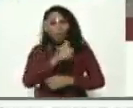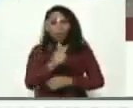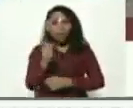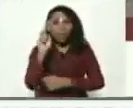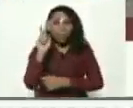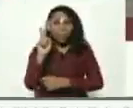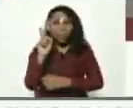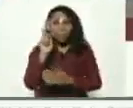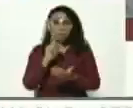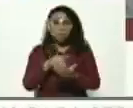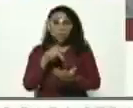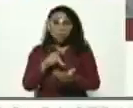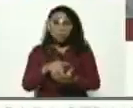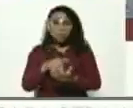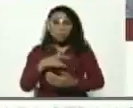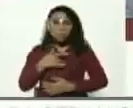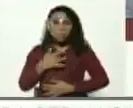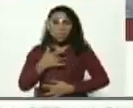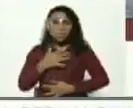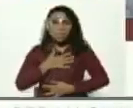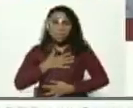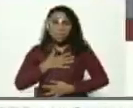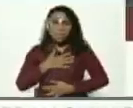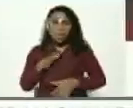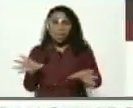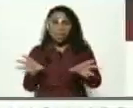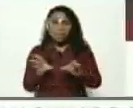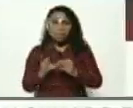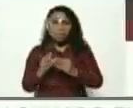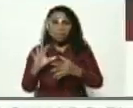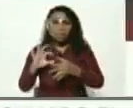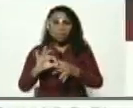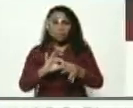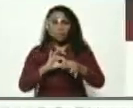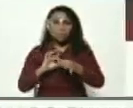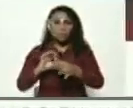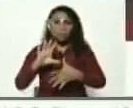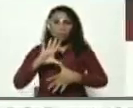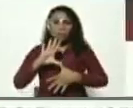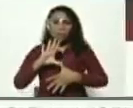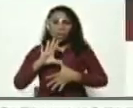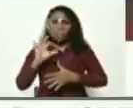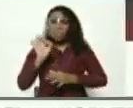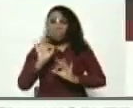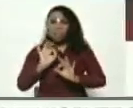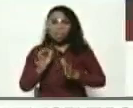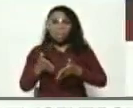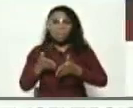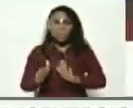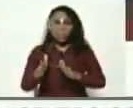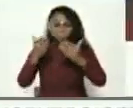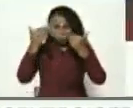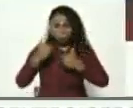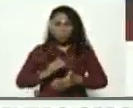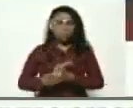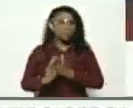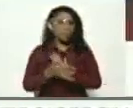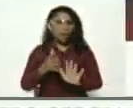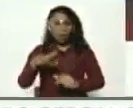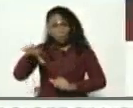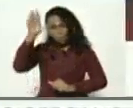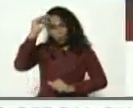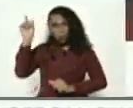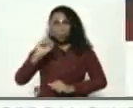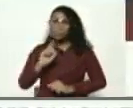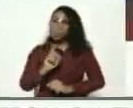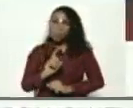sus miembros se siente en comunión americana. Nadie nace siendo lo que será. Un héroe, un